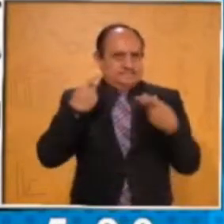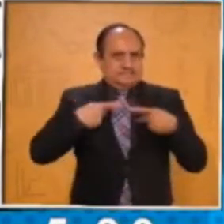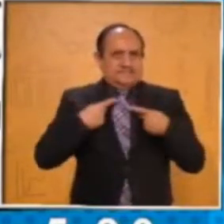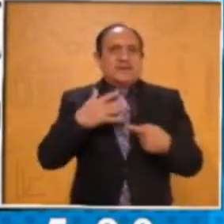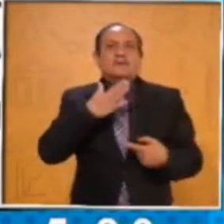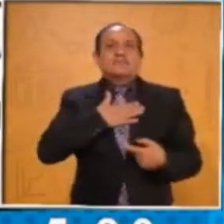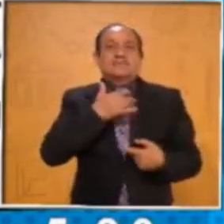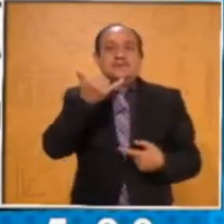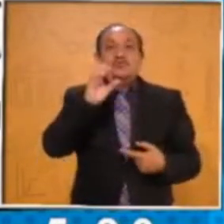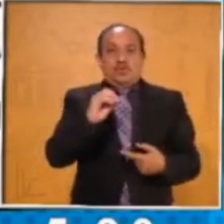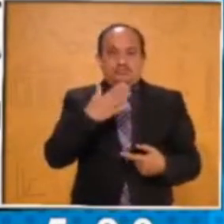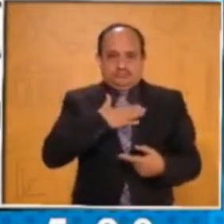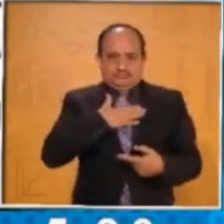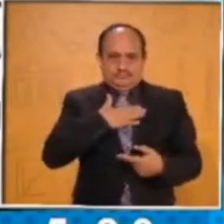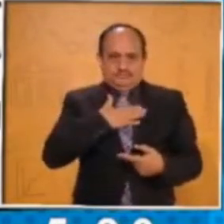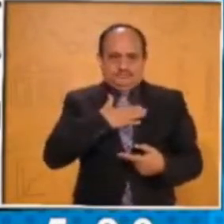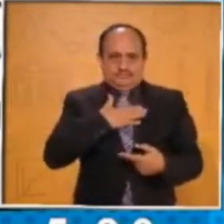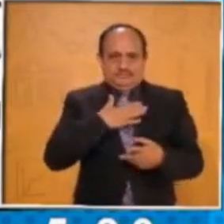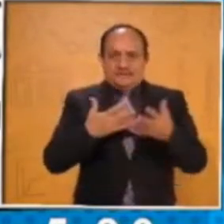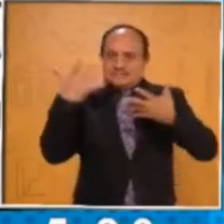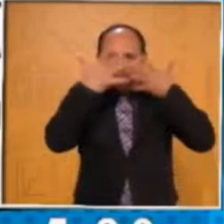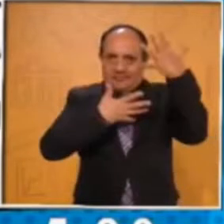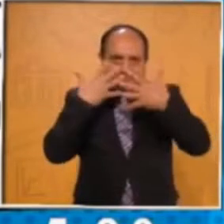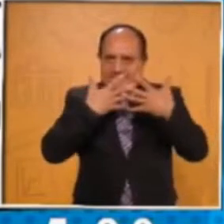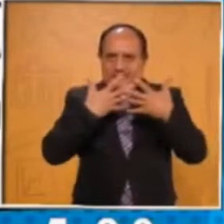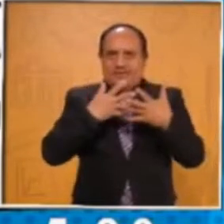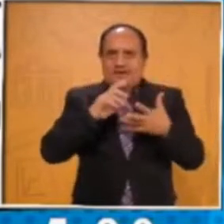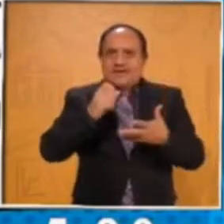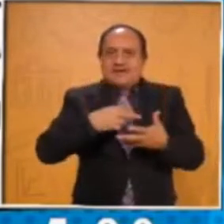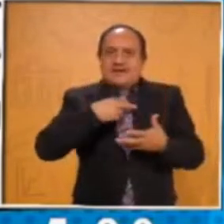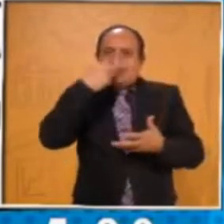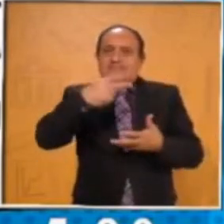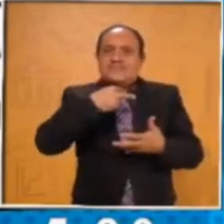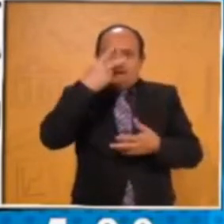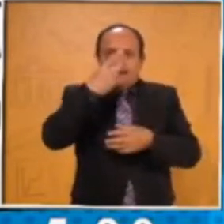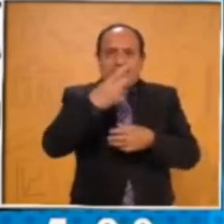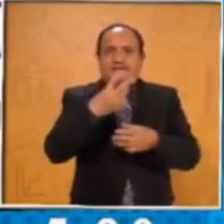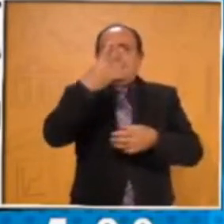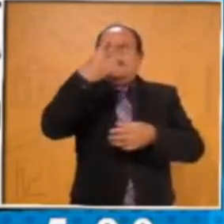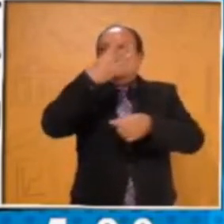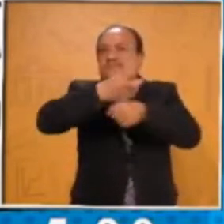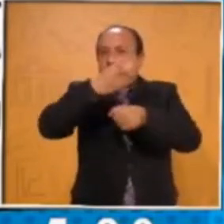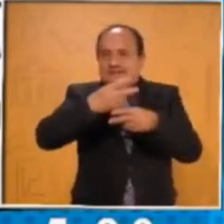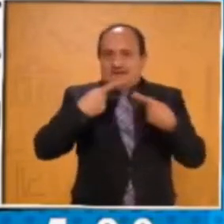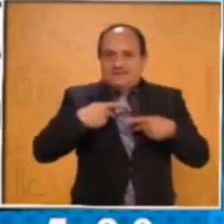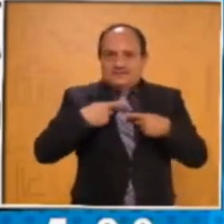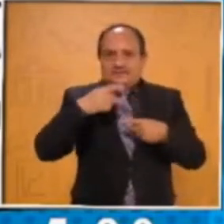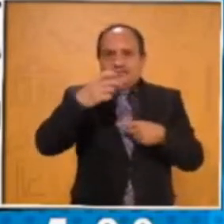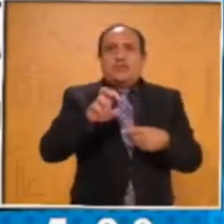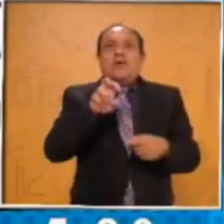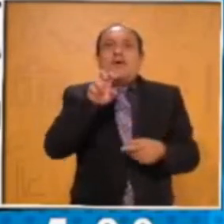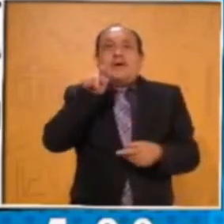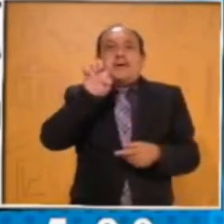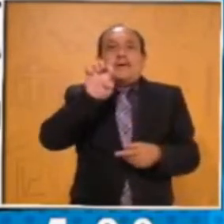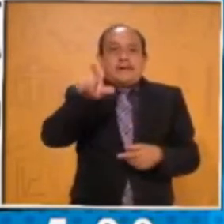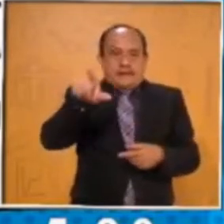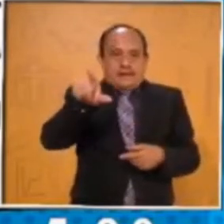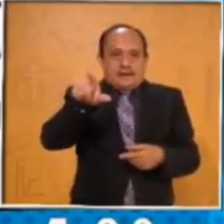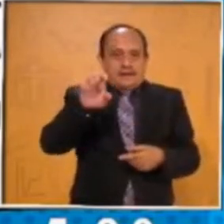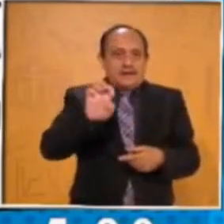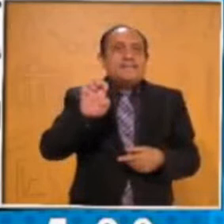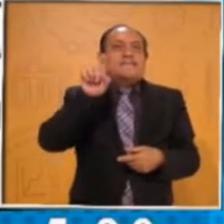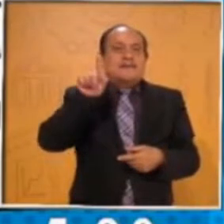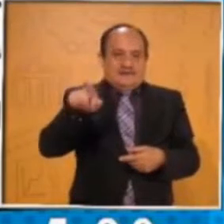me confundan al narrador en tercera persona, que este es el narrador que también le llaman narrador